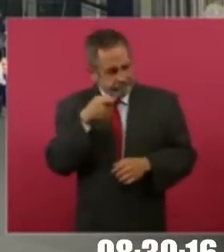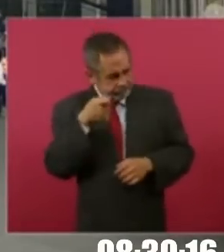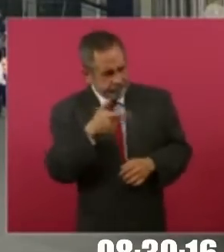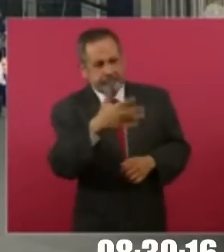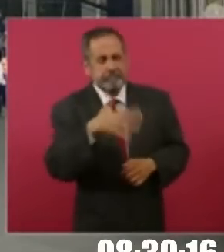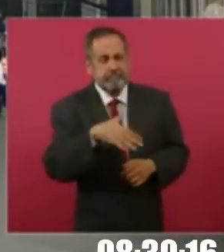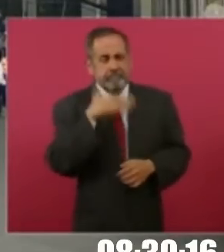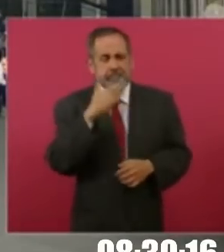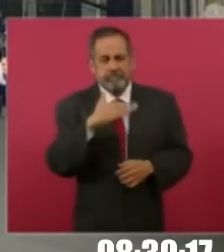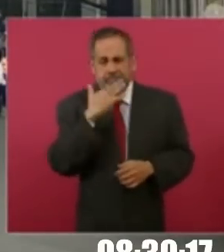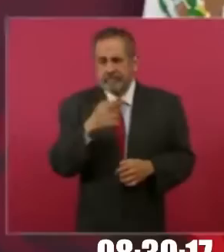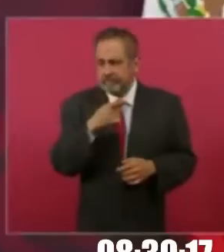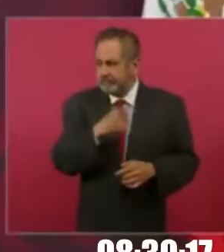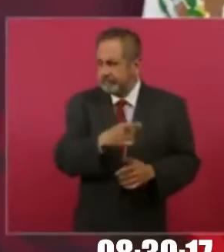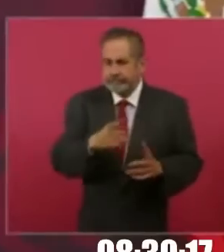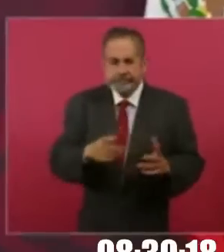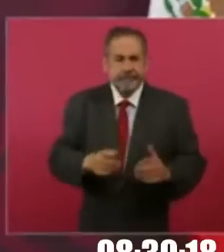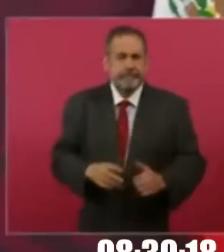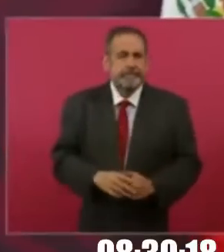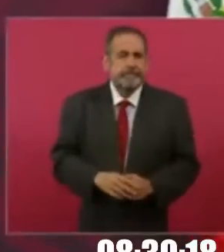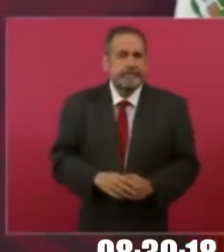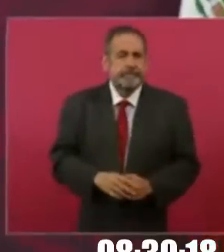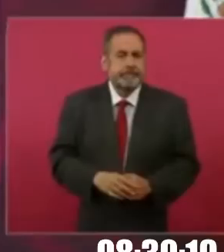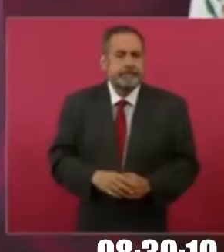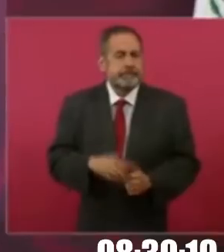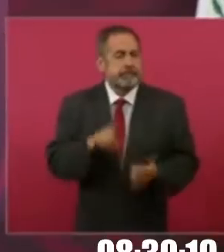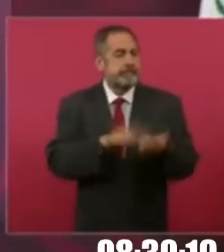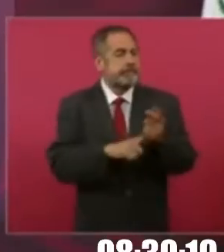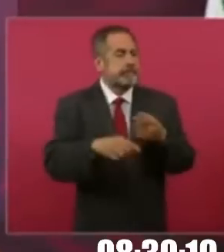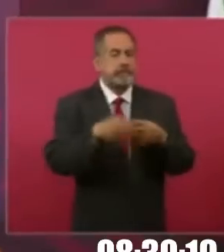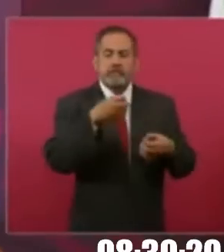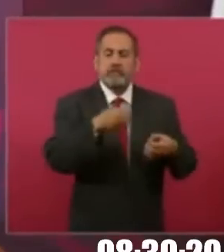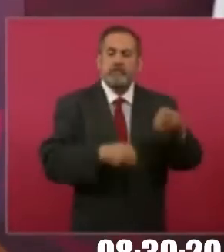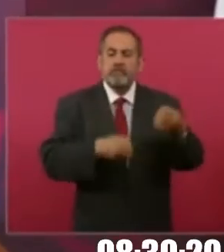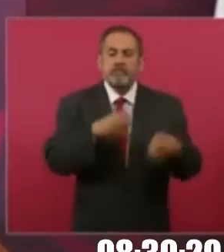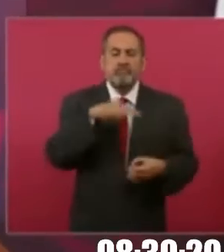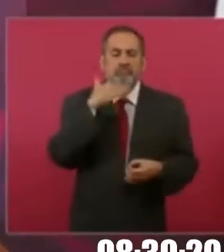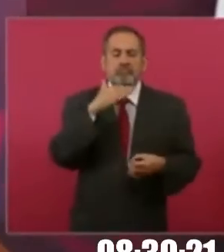esa de jueces